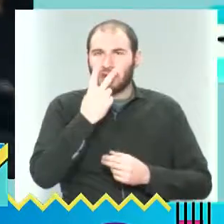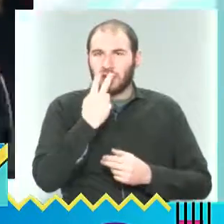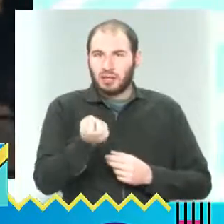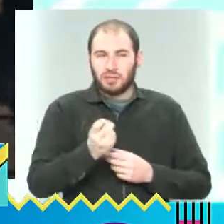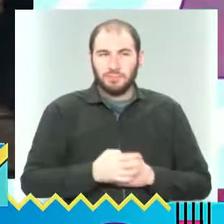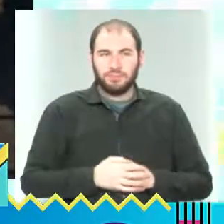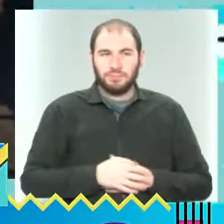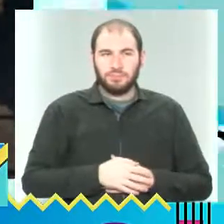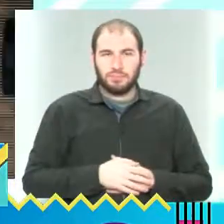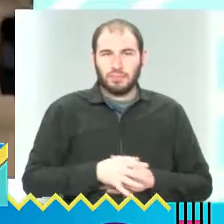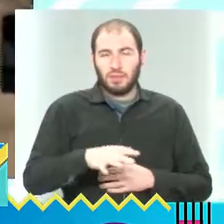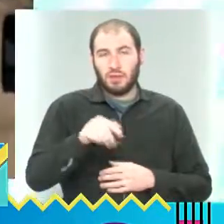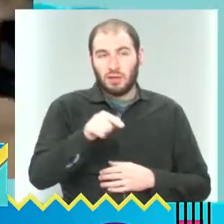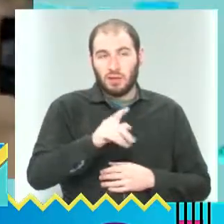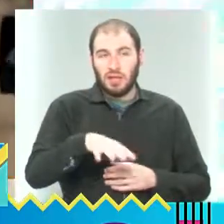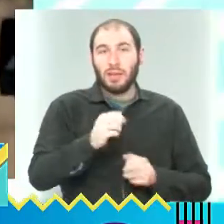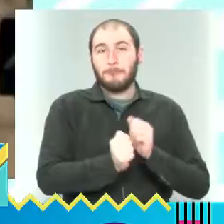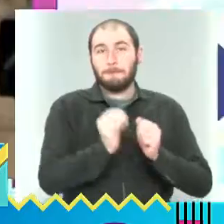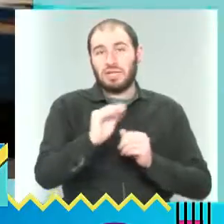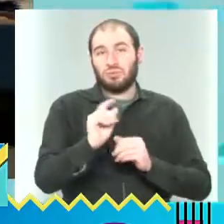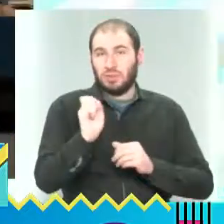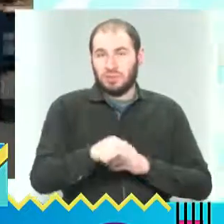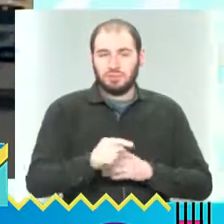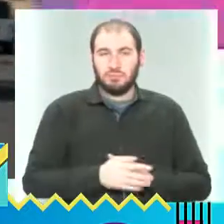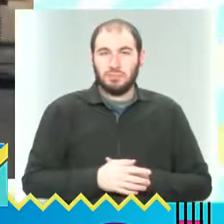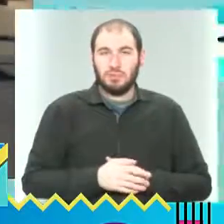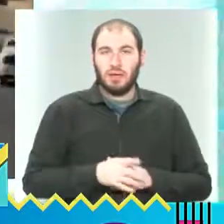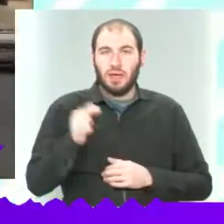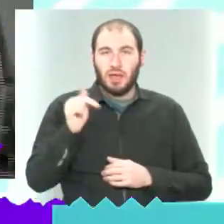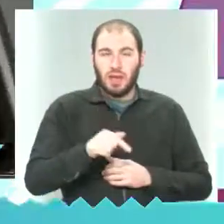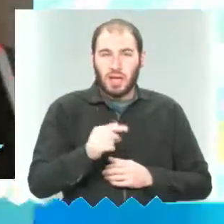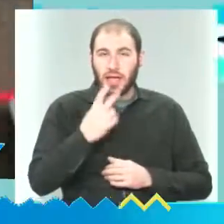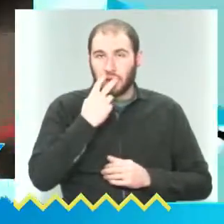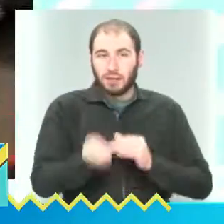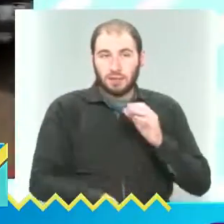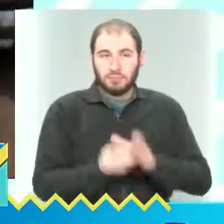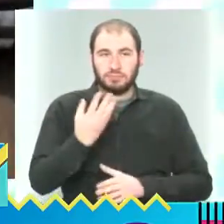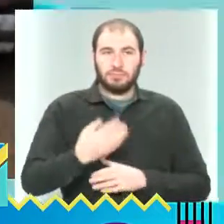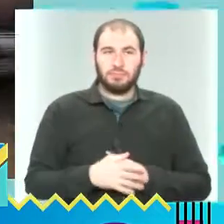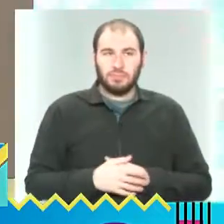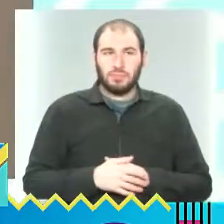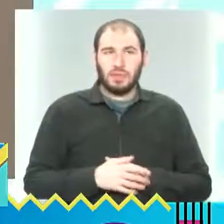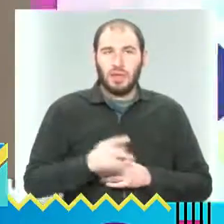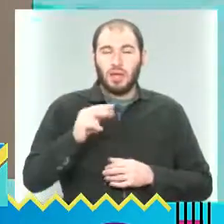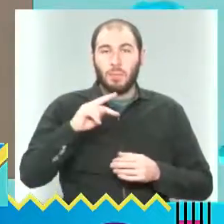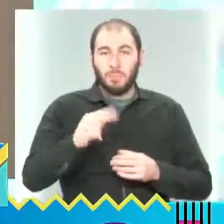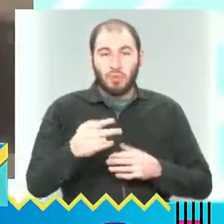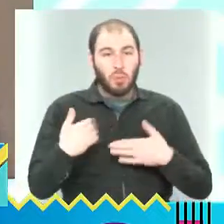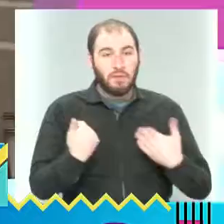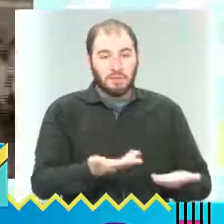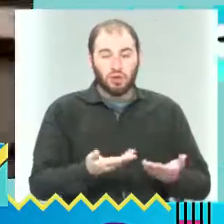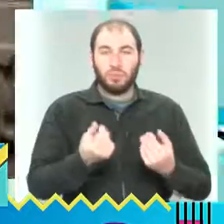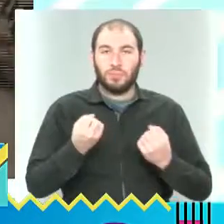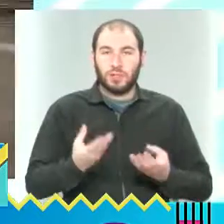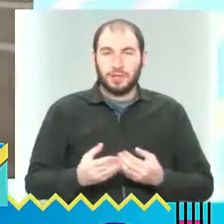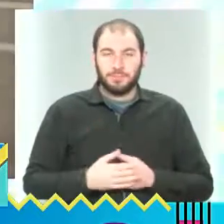energético a ese residuo. Entonces, ahí tenemos generación de energía y un doble efecto beneficioso,